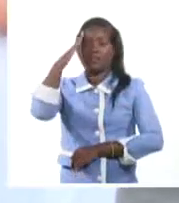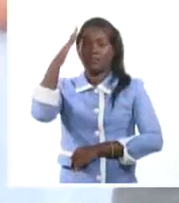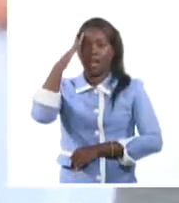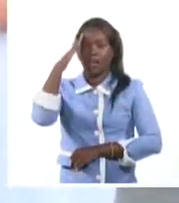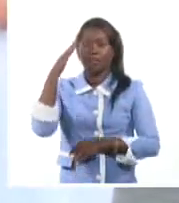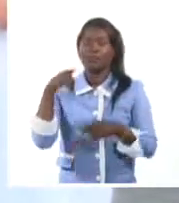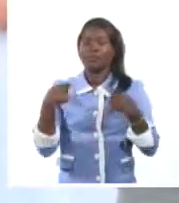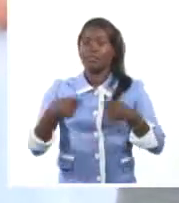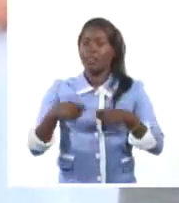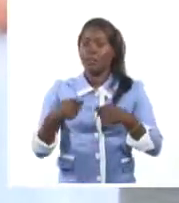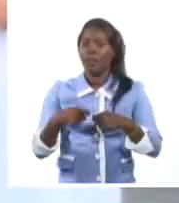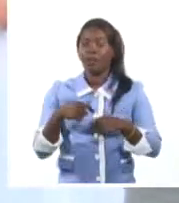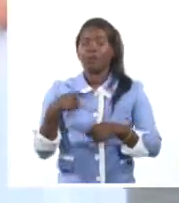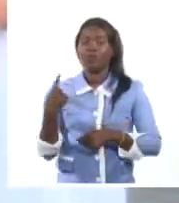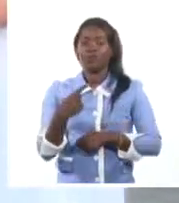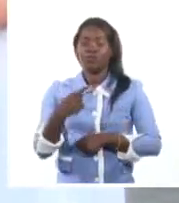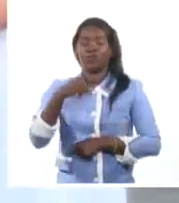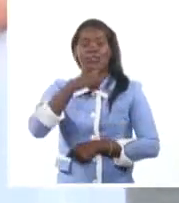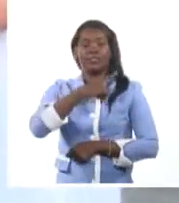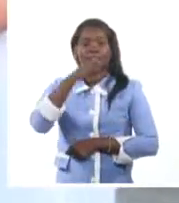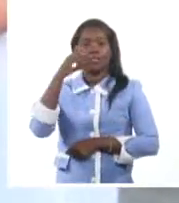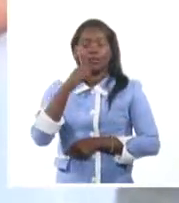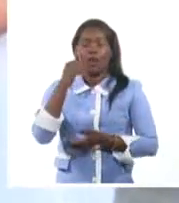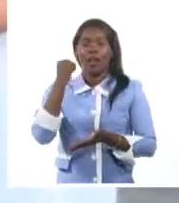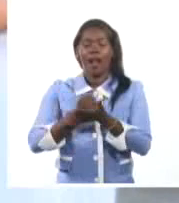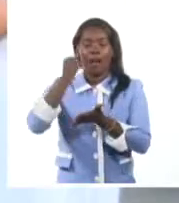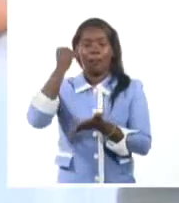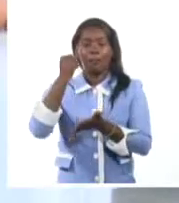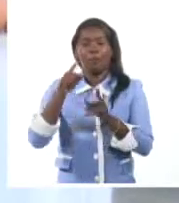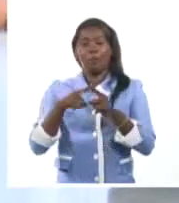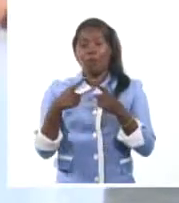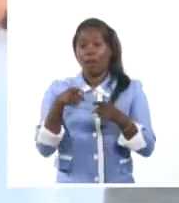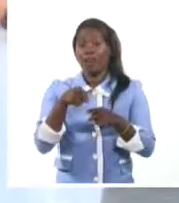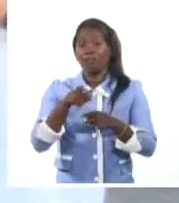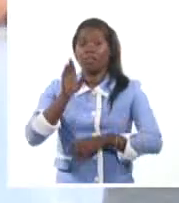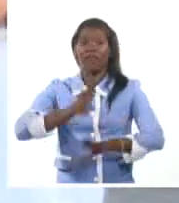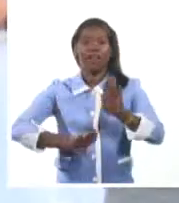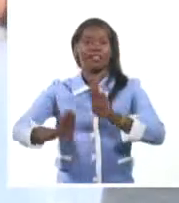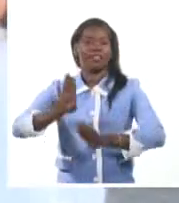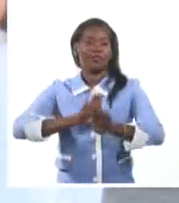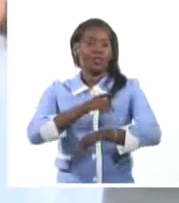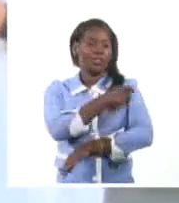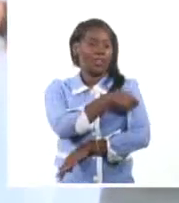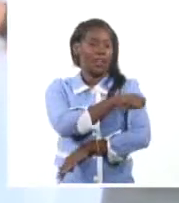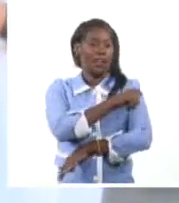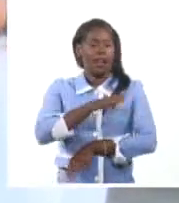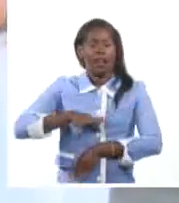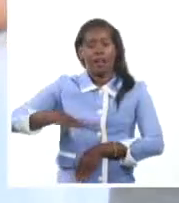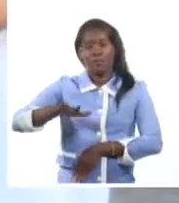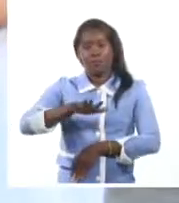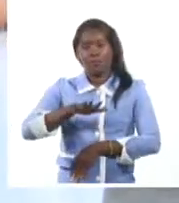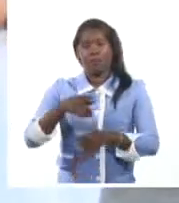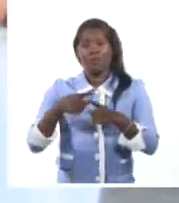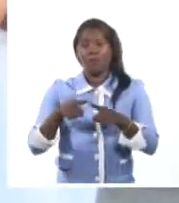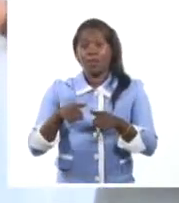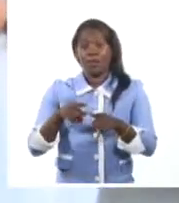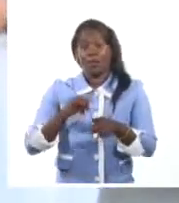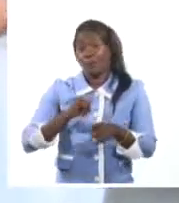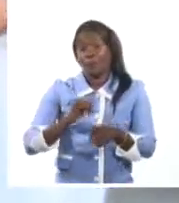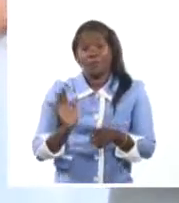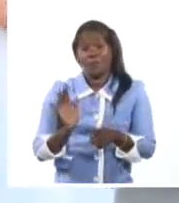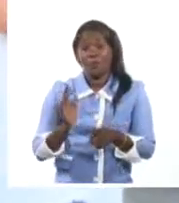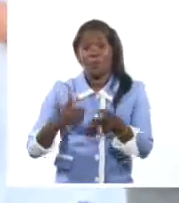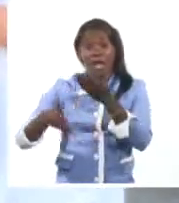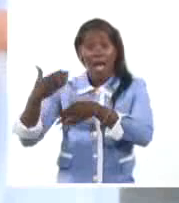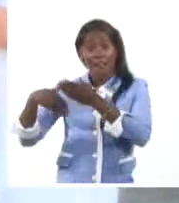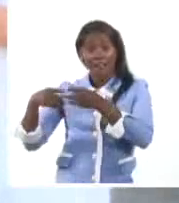hay que potenciar más, que están más desfavorecidos. Y a eso estamos aquí, porque la rumba no es como ayer, ni el